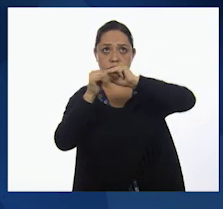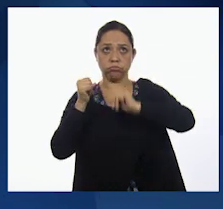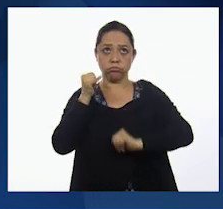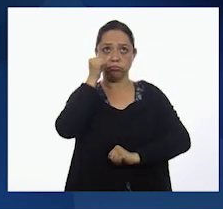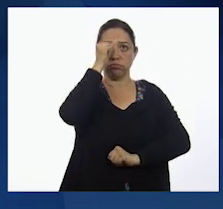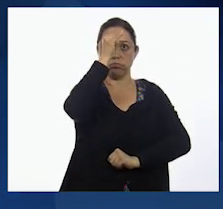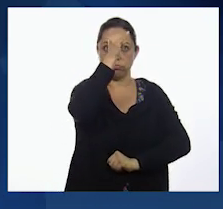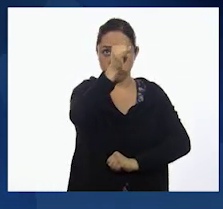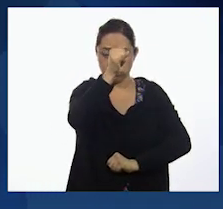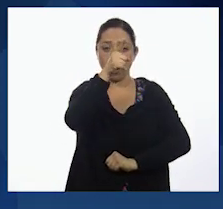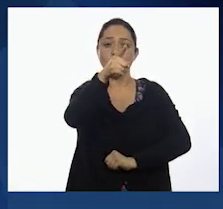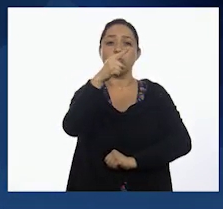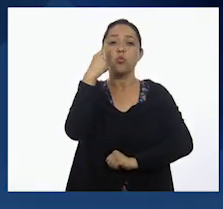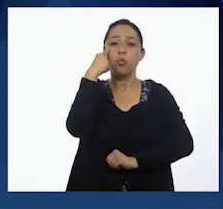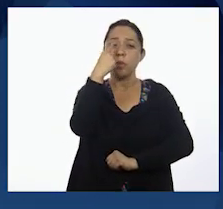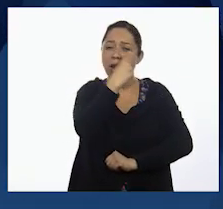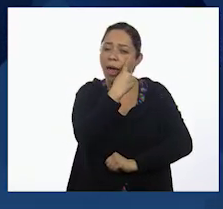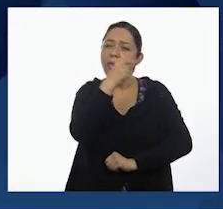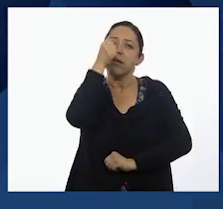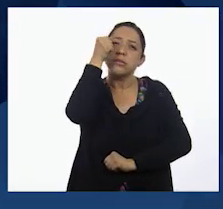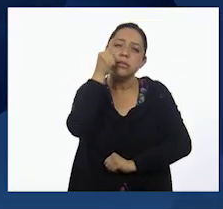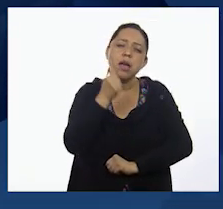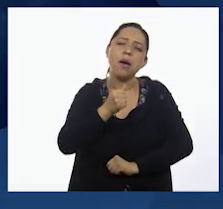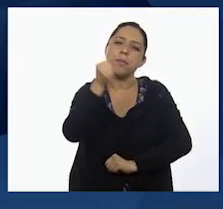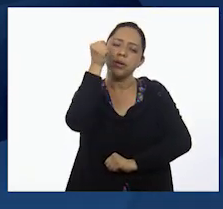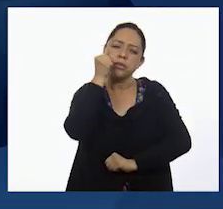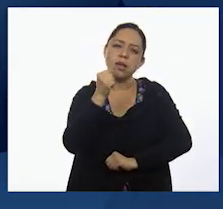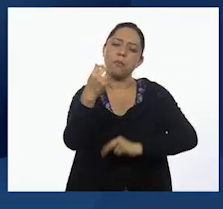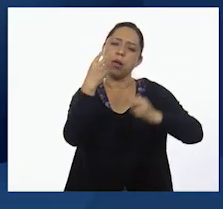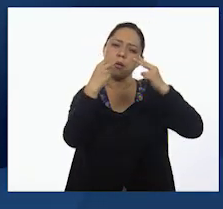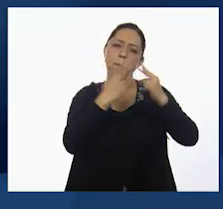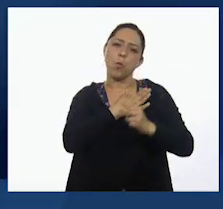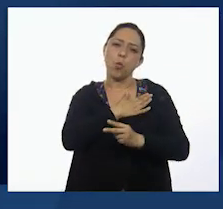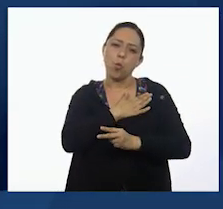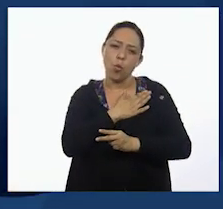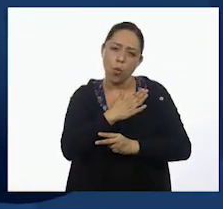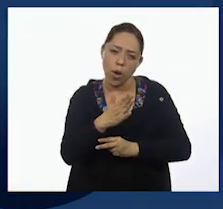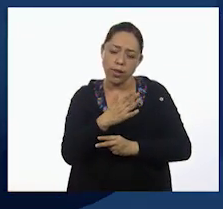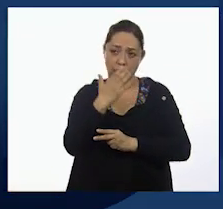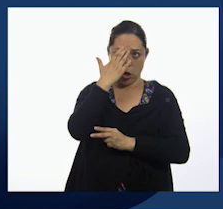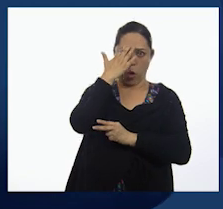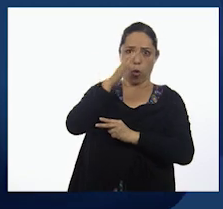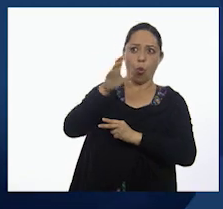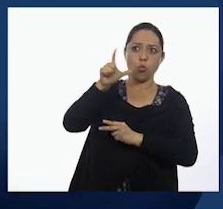tu mirada sea siempre benevolente, que nadie te conozca el día de la cólera.